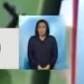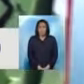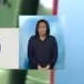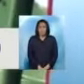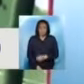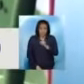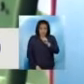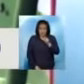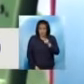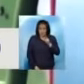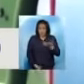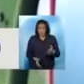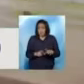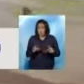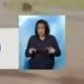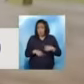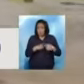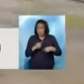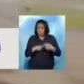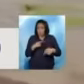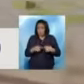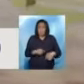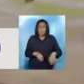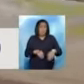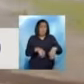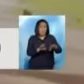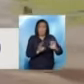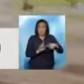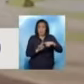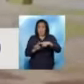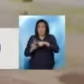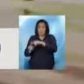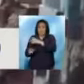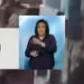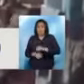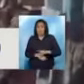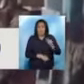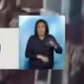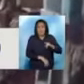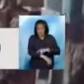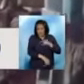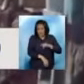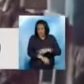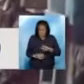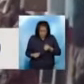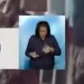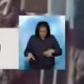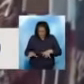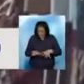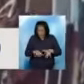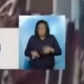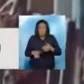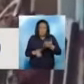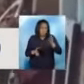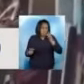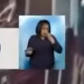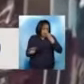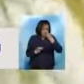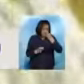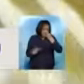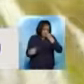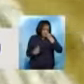Este es el panorama que se vive a diario en los cementerios de Lambayeque, donde los zancudos, el lodo, el agua empozada, los malos olores y